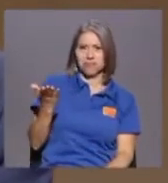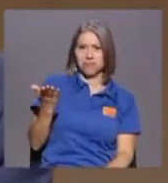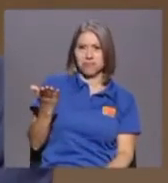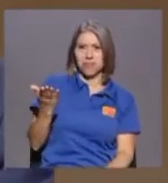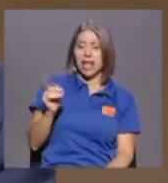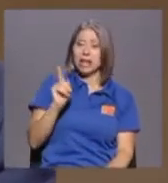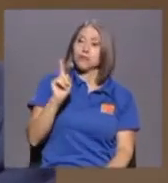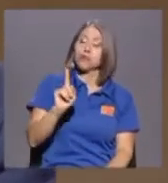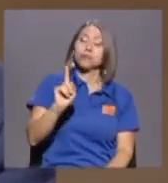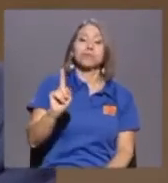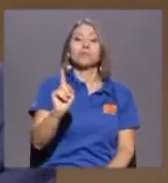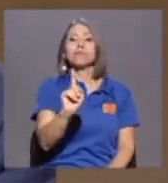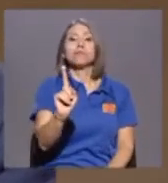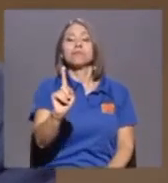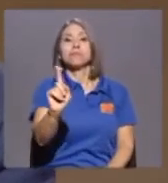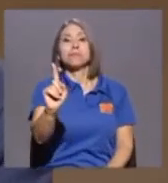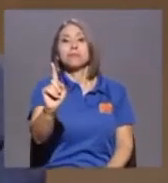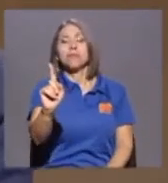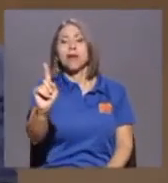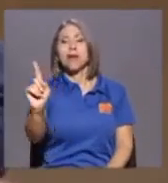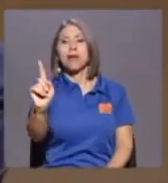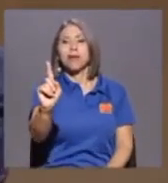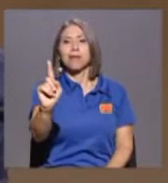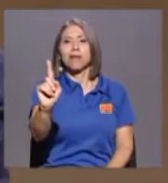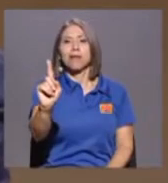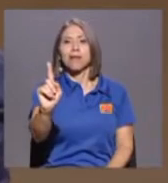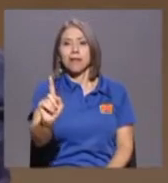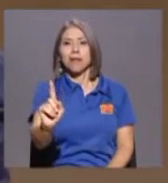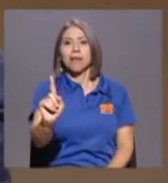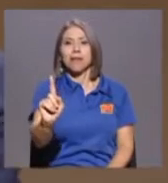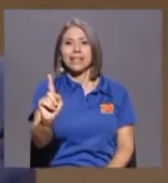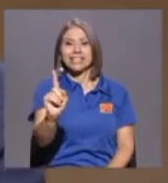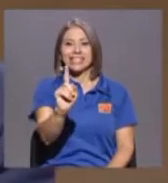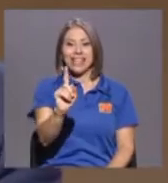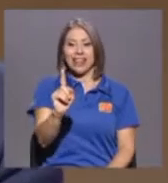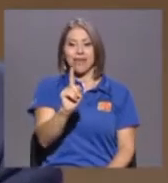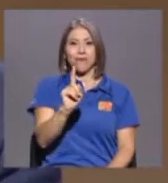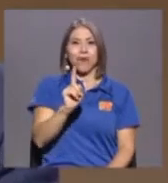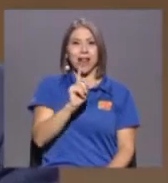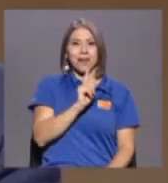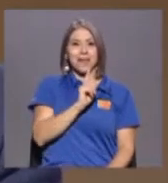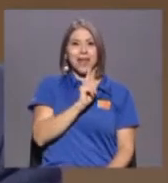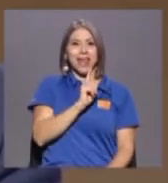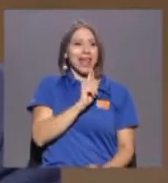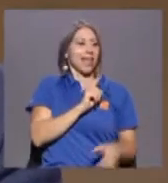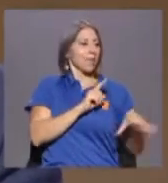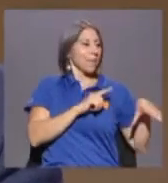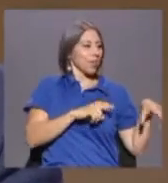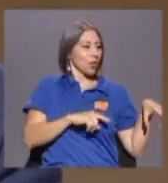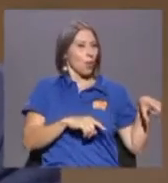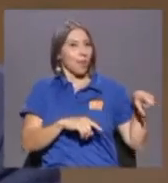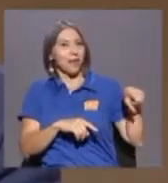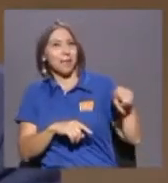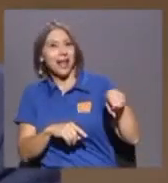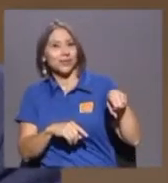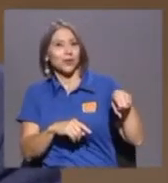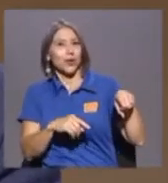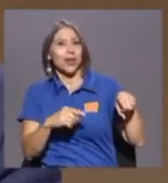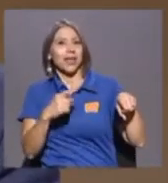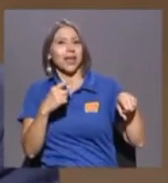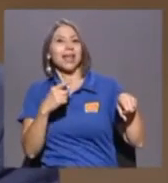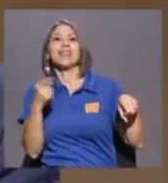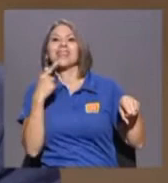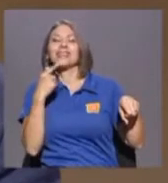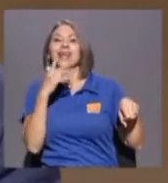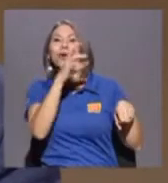se devuelve hacia donde yo estaba, me toma del brazo y me dice, Costa Rica, un pequeño país, pero